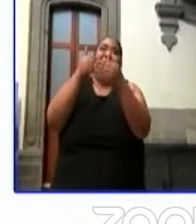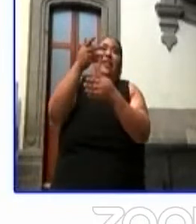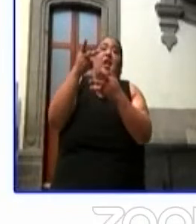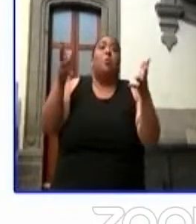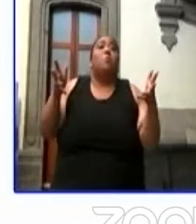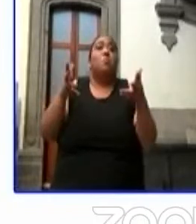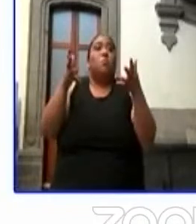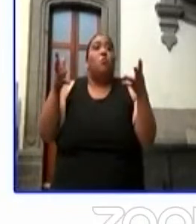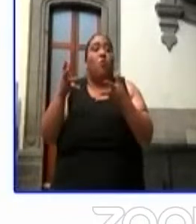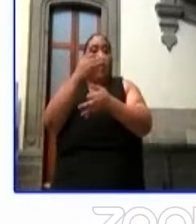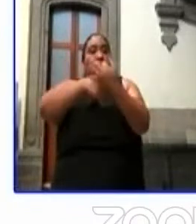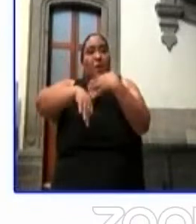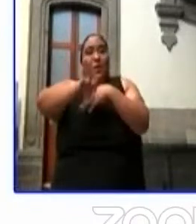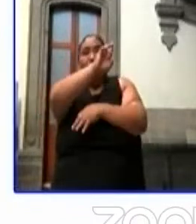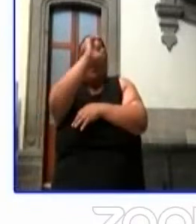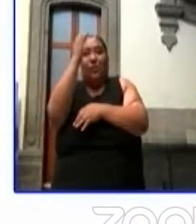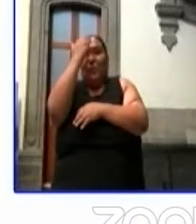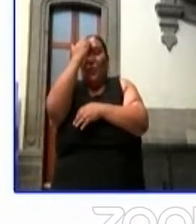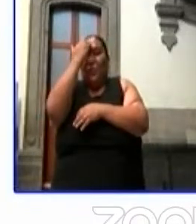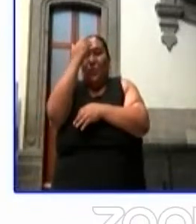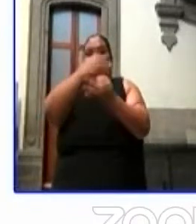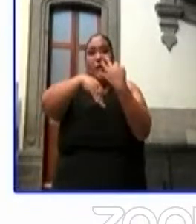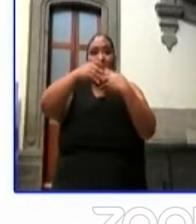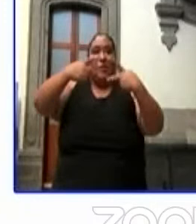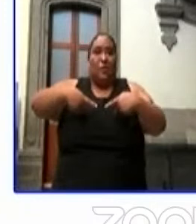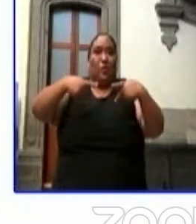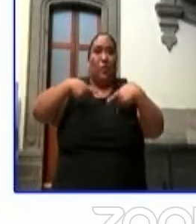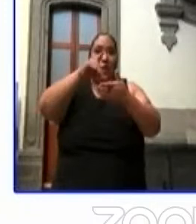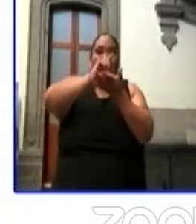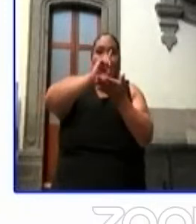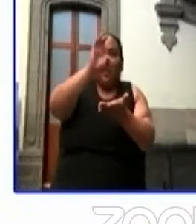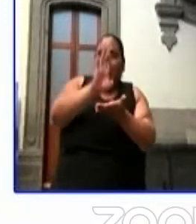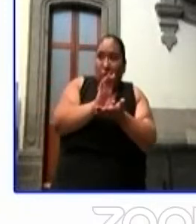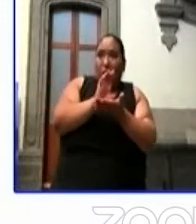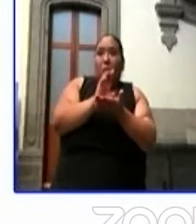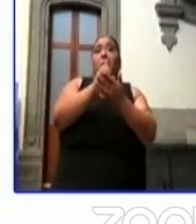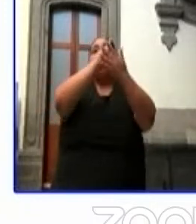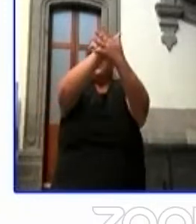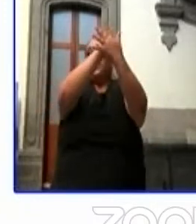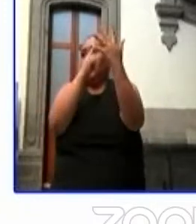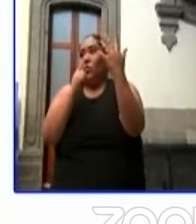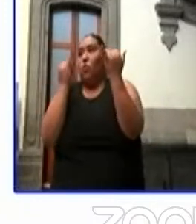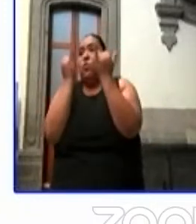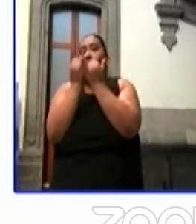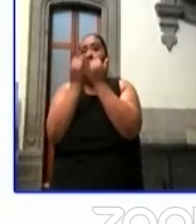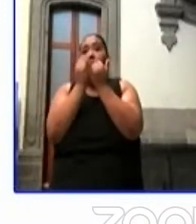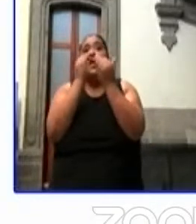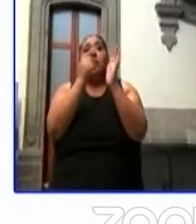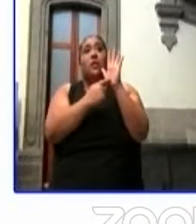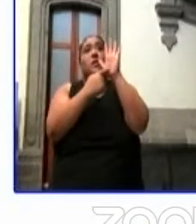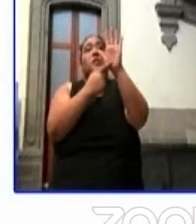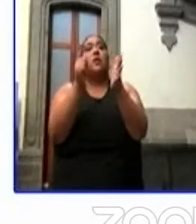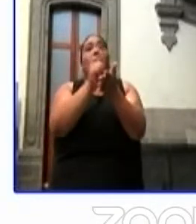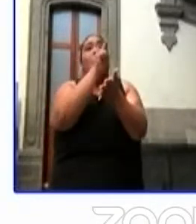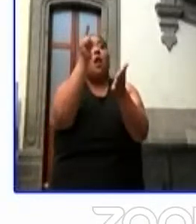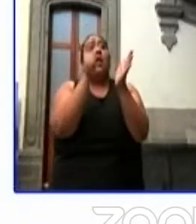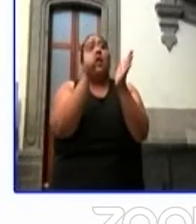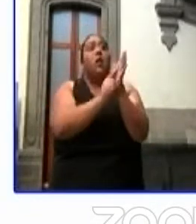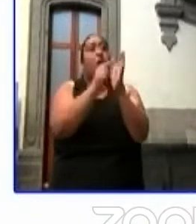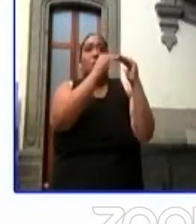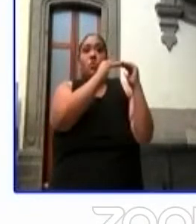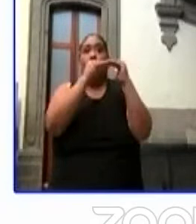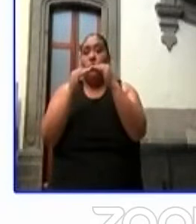promover el reconocimiento de las personas con discapacidad y neurodiversas ante la ley en igualdad de condiciones con los